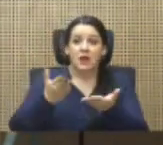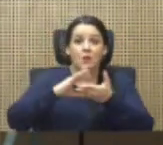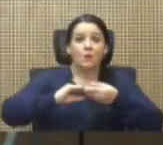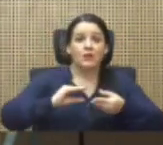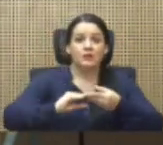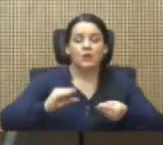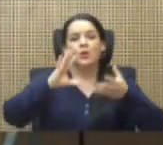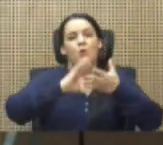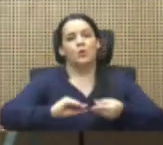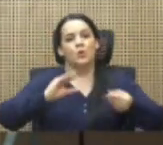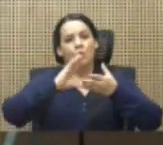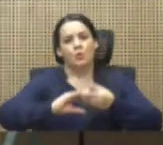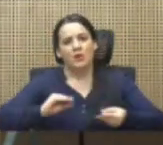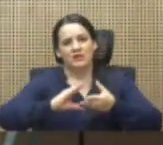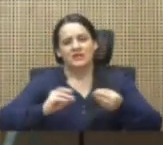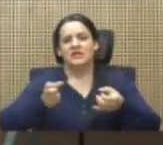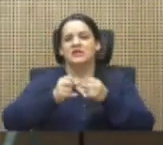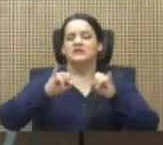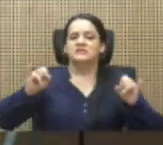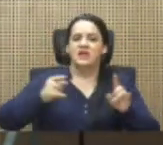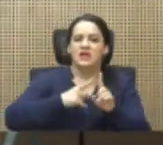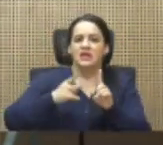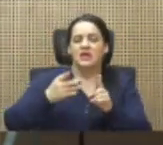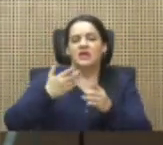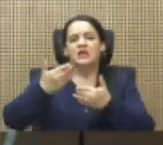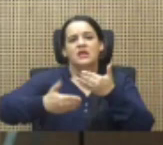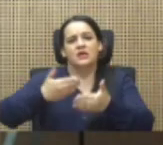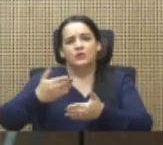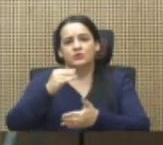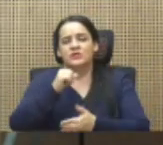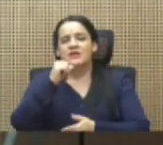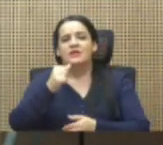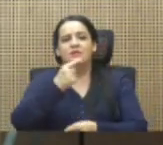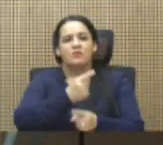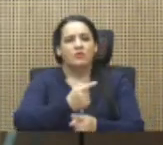sin espavientos, sin giros impropios de un rendimiento de cuentas